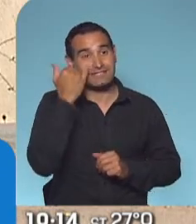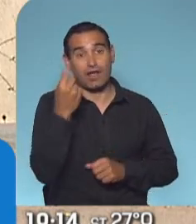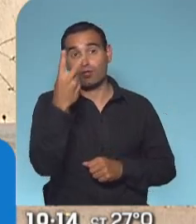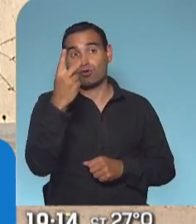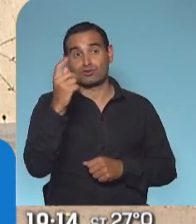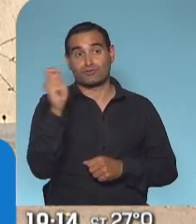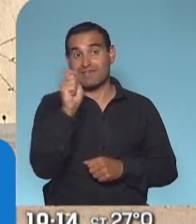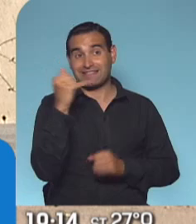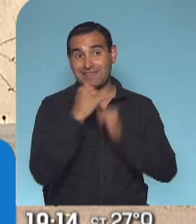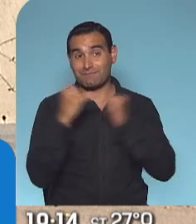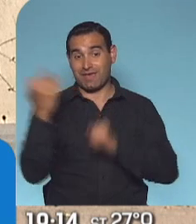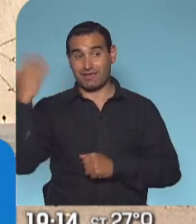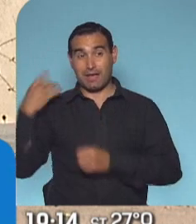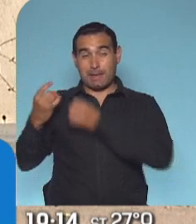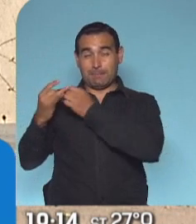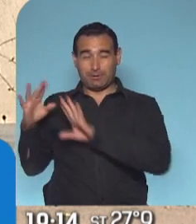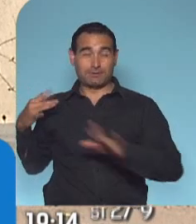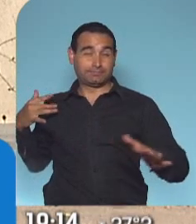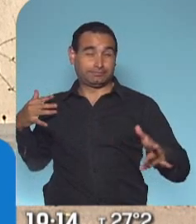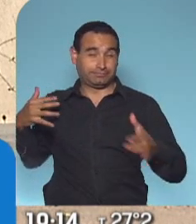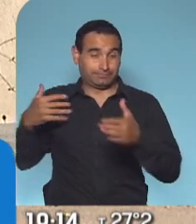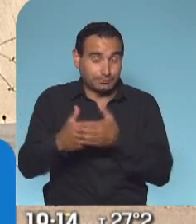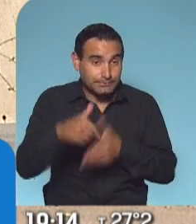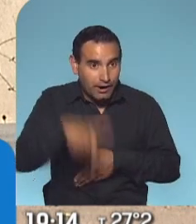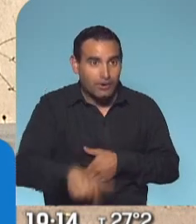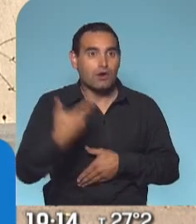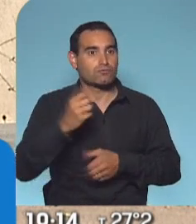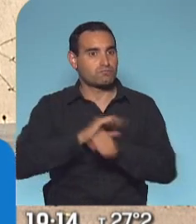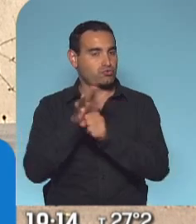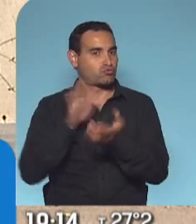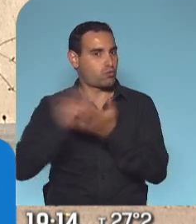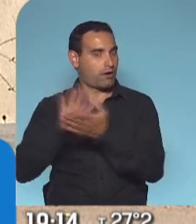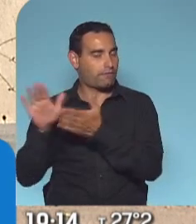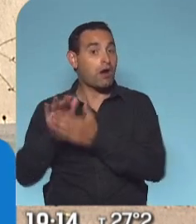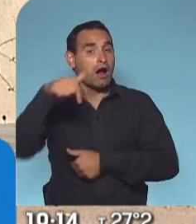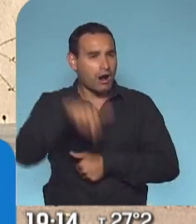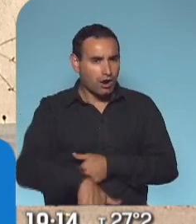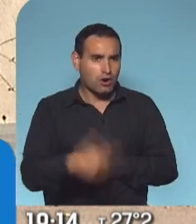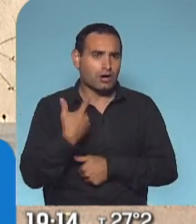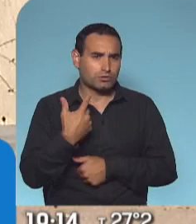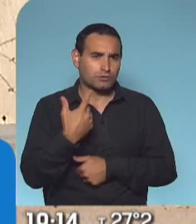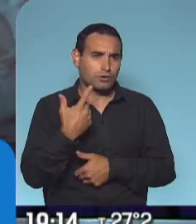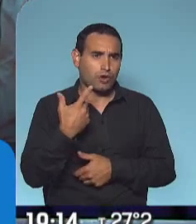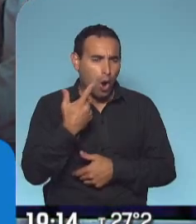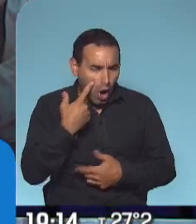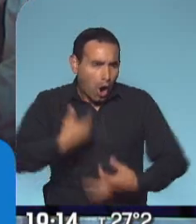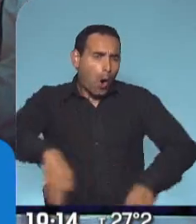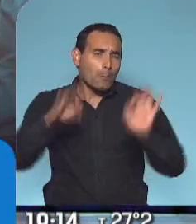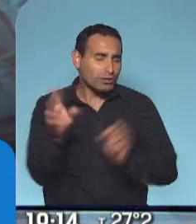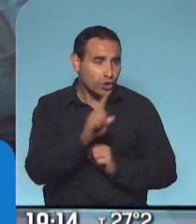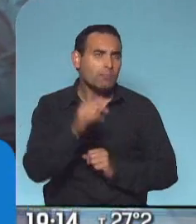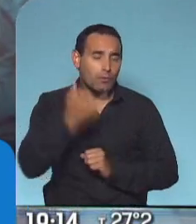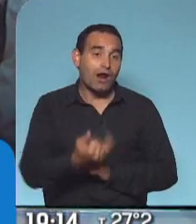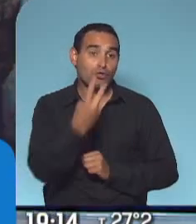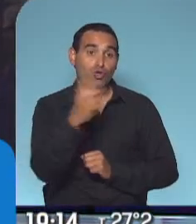medio de haber empezado la epidemia en China con un nuevo virus que era desconocido. Hoy no lo conocemos todos, pero tenemos 2 meses